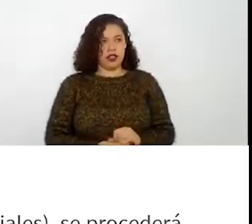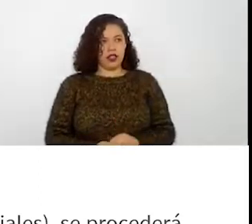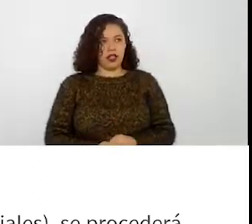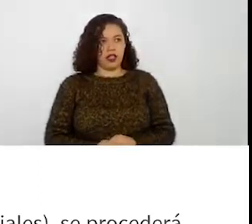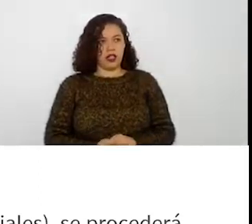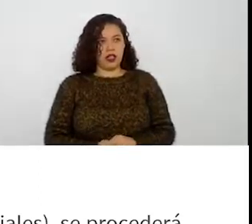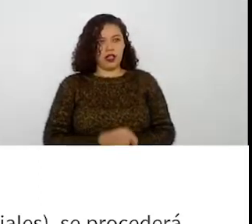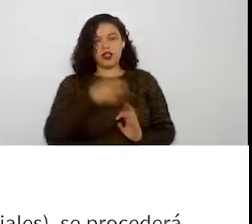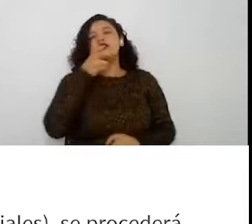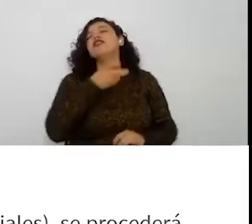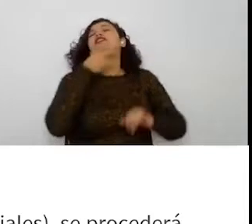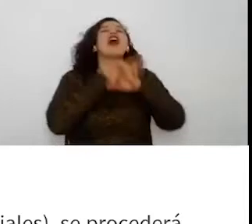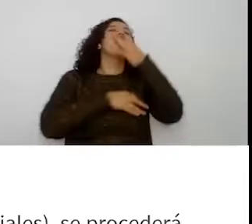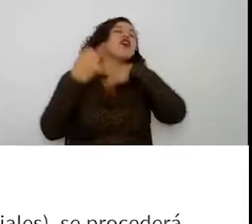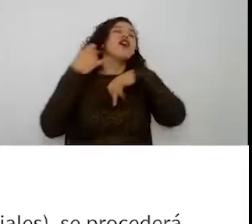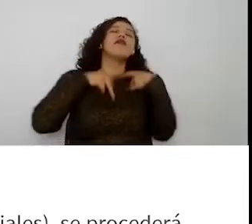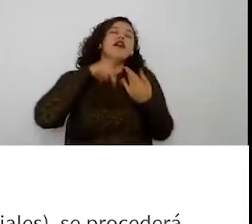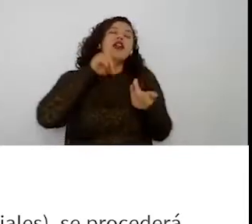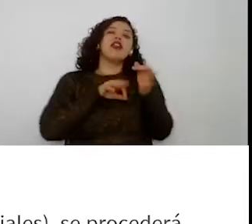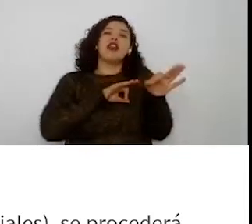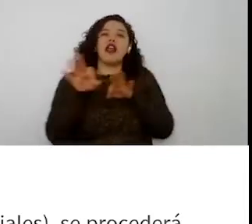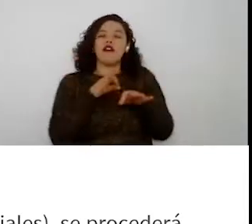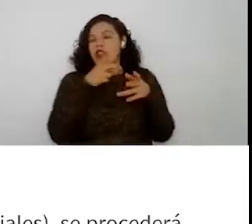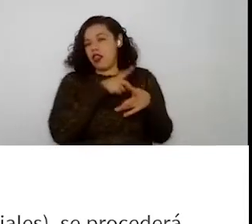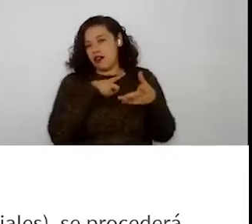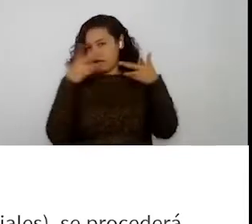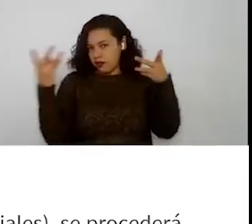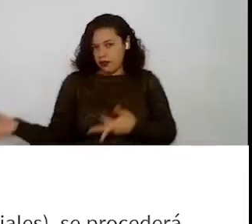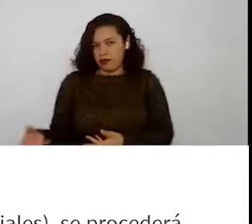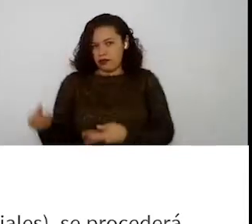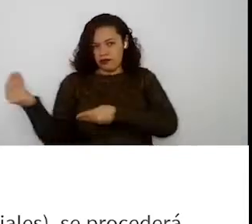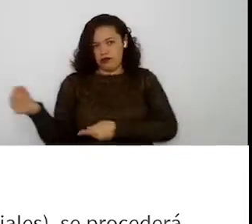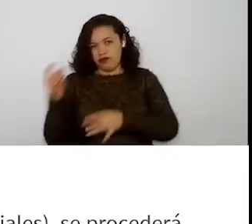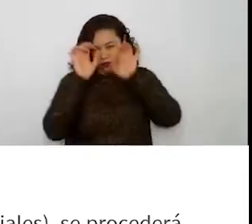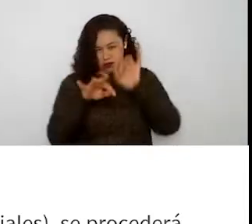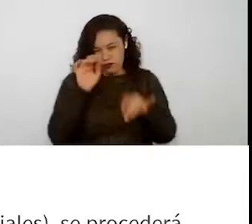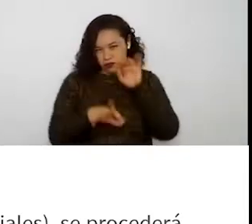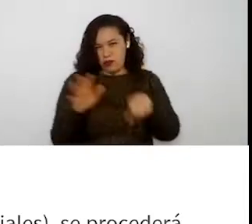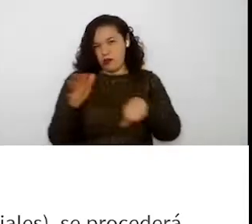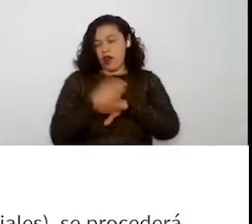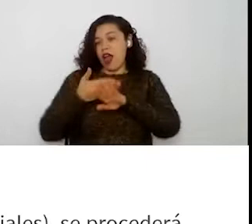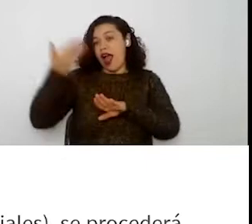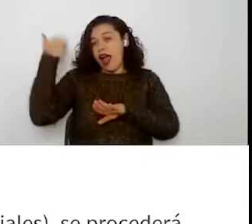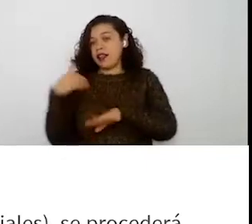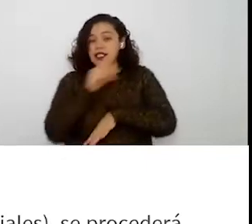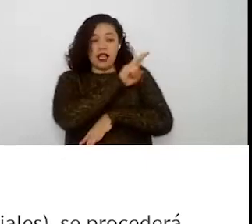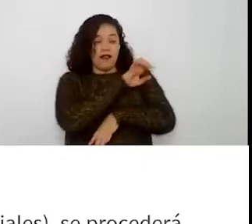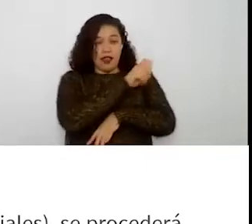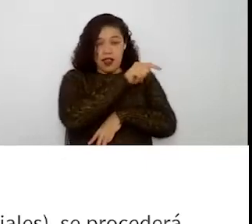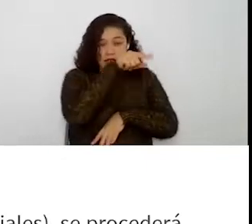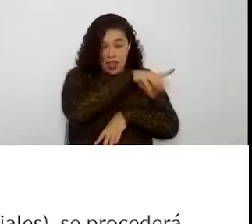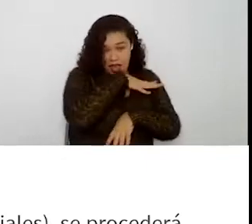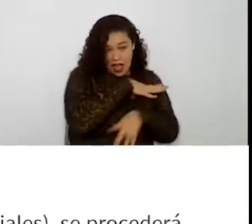a cargar la plantilla que tenemos que tenían porque se borró la la que tienen cargada en el bt entonces tendría que